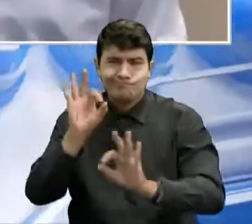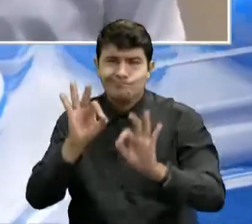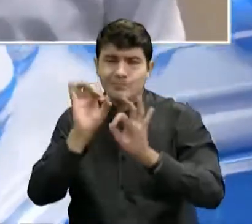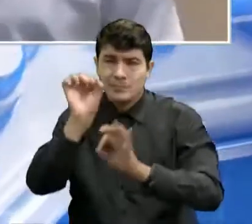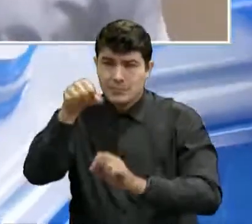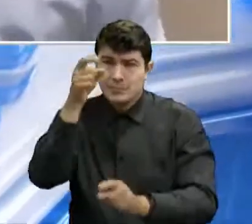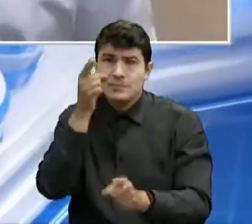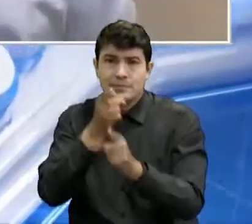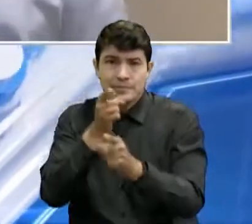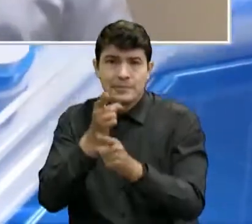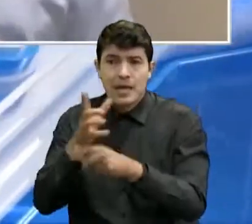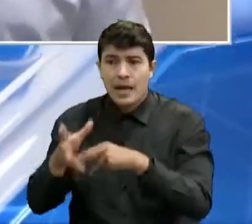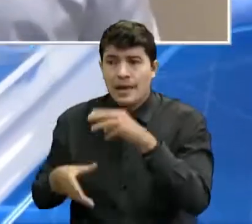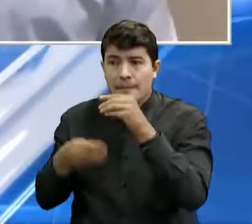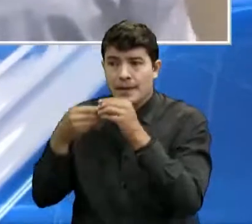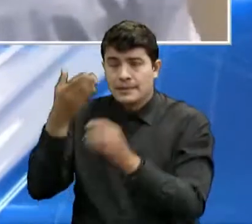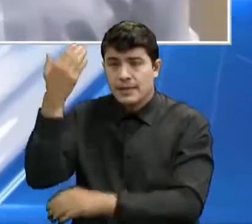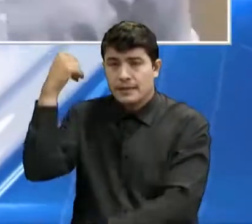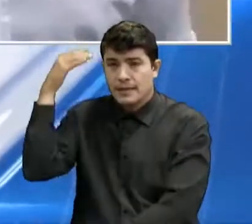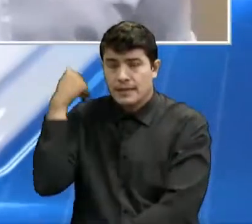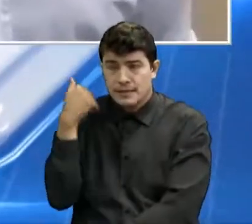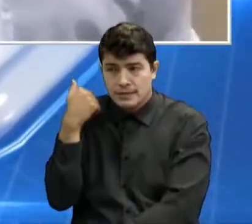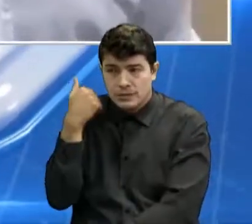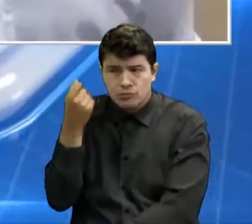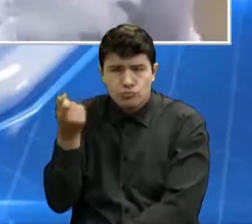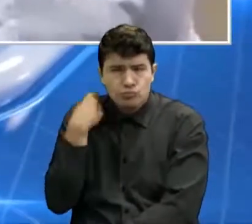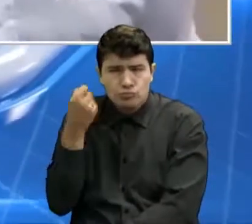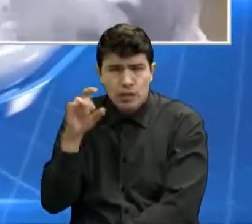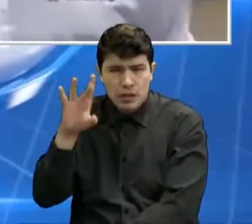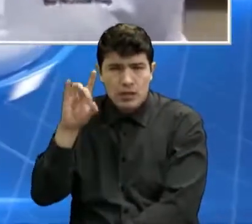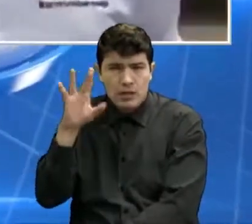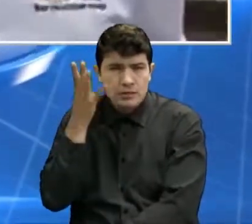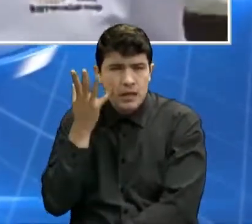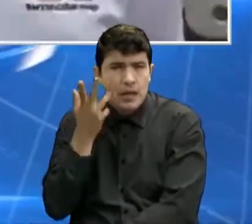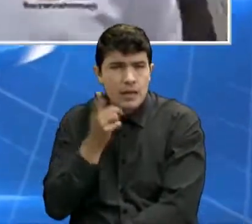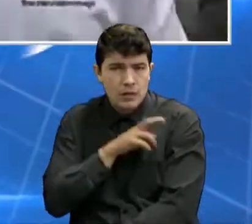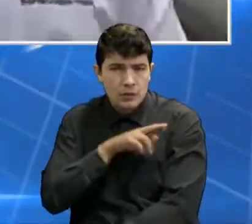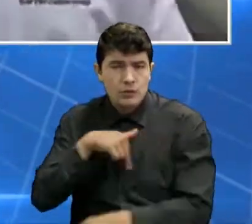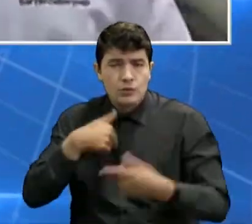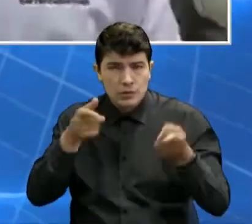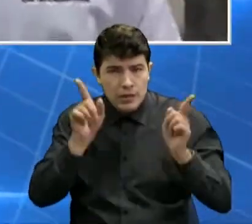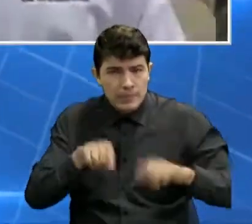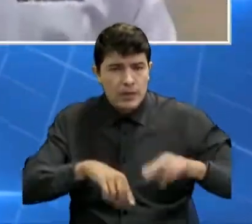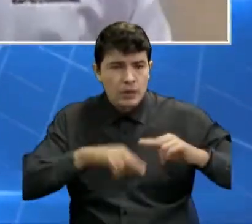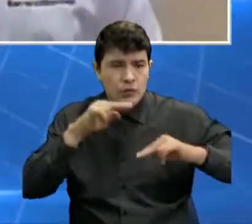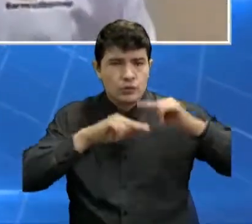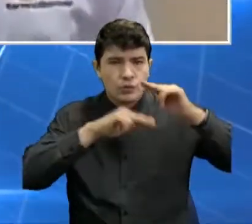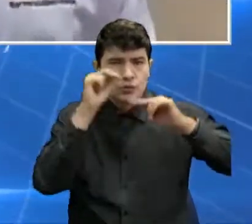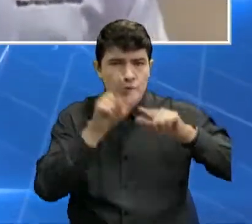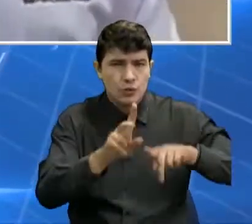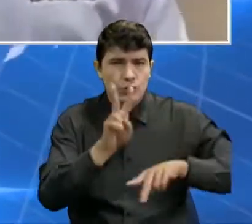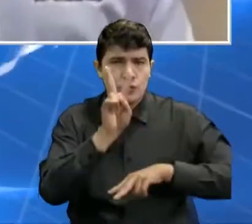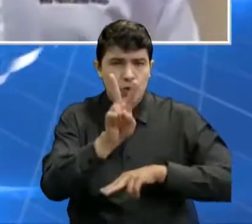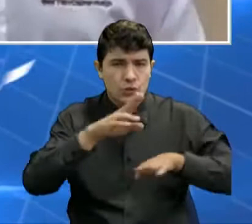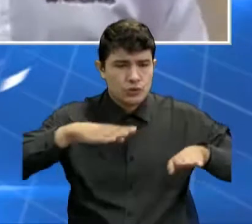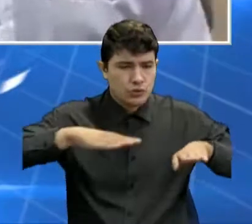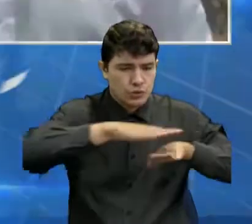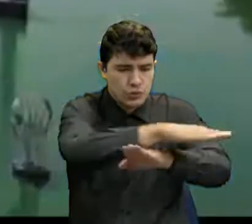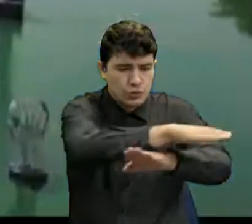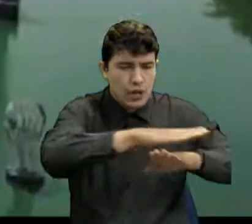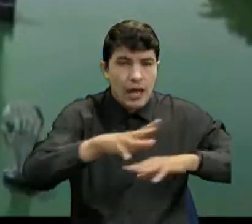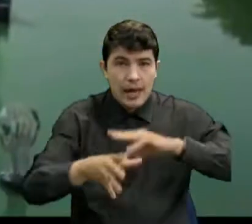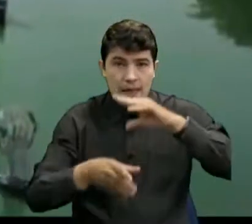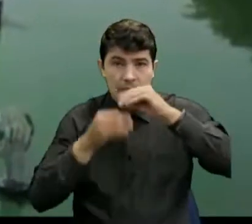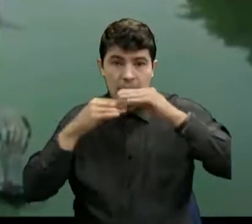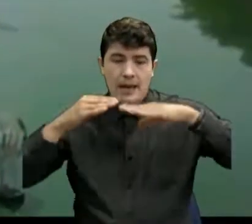hace escasamente 15 días inauguramos 2 intercambiadores y un gran porcentaje de la vía Yuma,